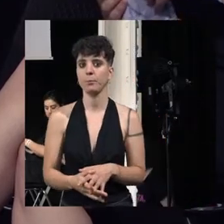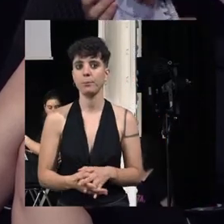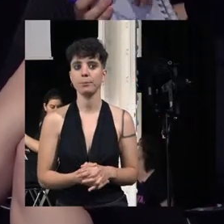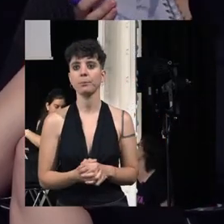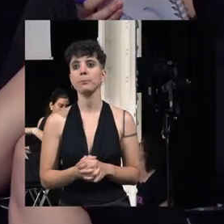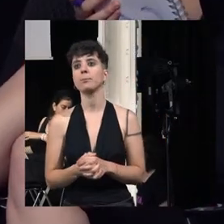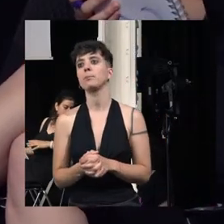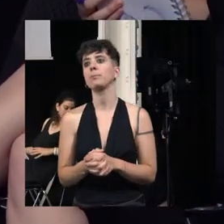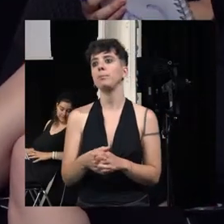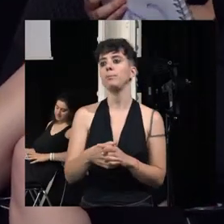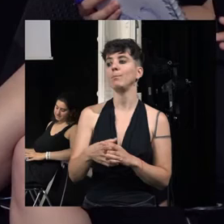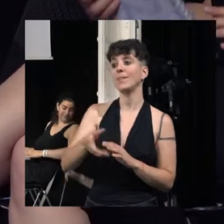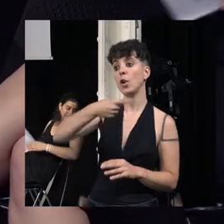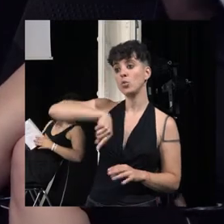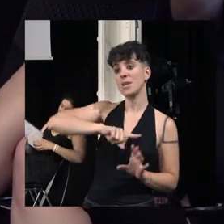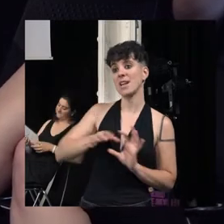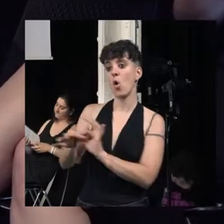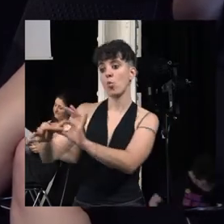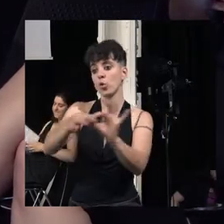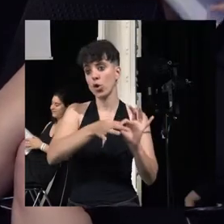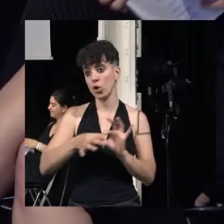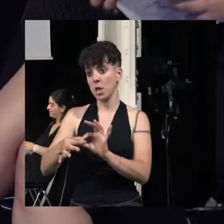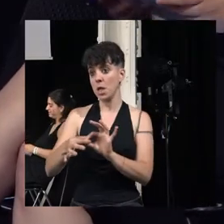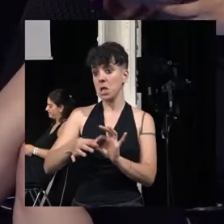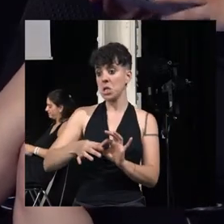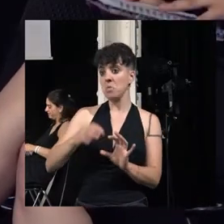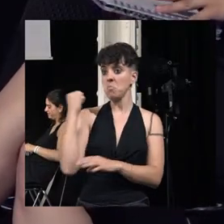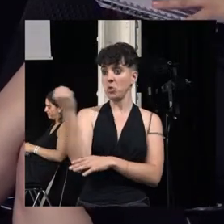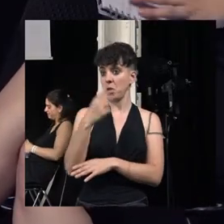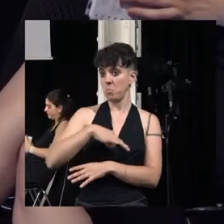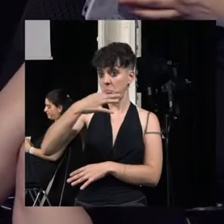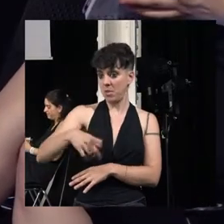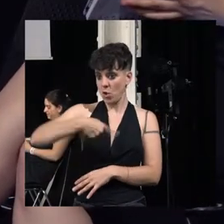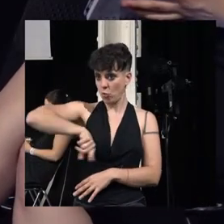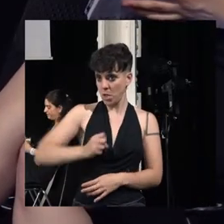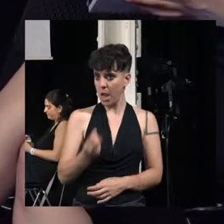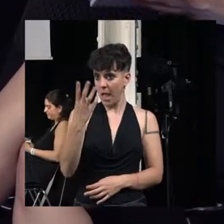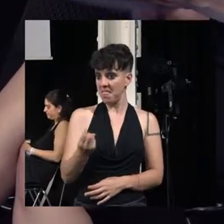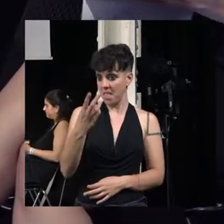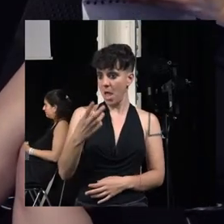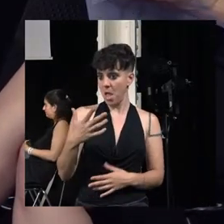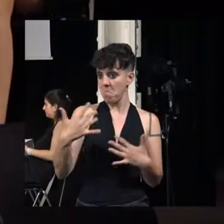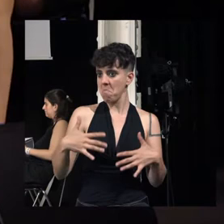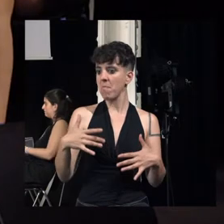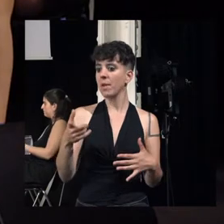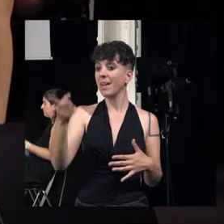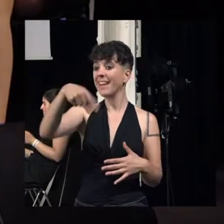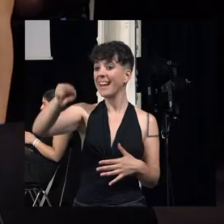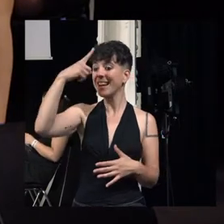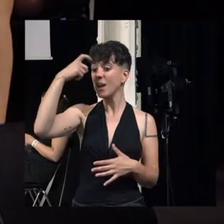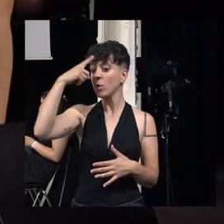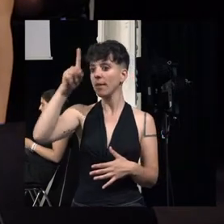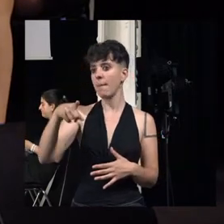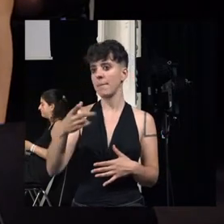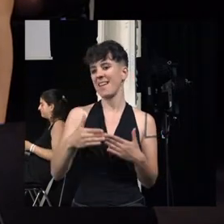Al afirmar nuestra unión y el poder potencial de nuestra cantidad, de nuestro número, recuerden también cuánto trabajo queda